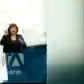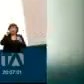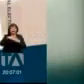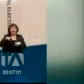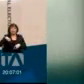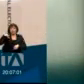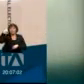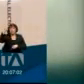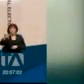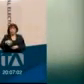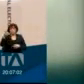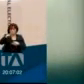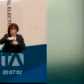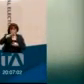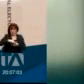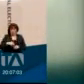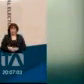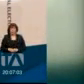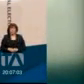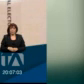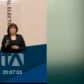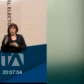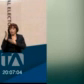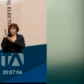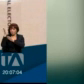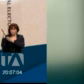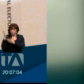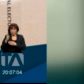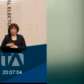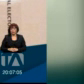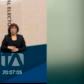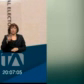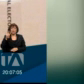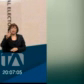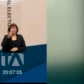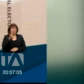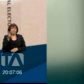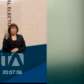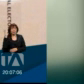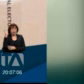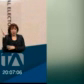A nivel nacional, el Partido Social Cristiano obtuvo 47 alcaldías,